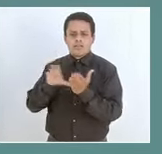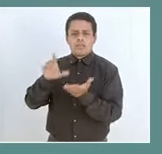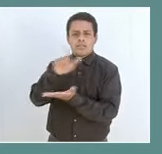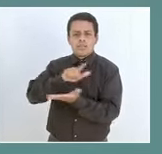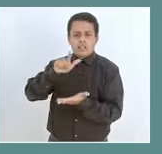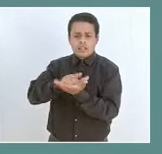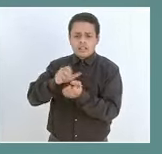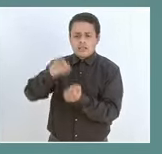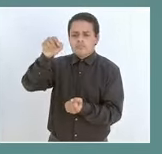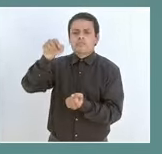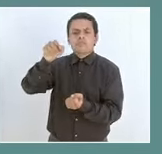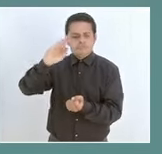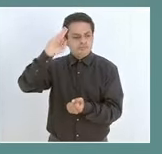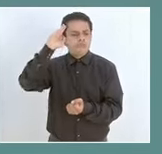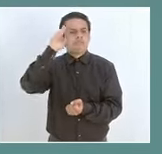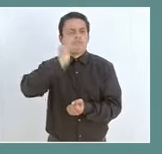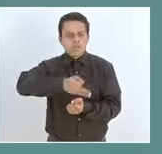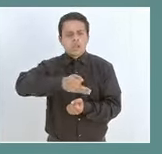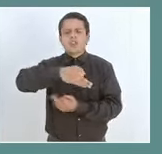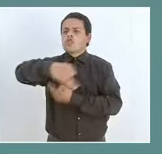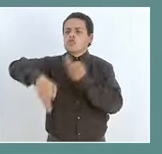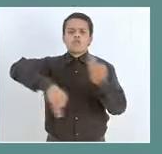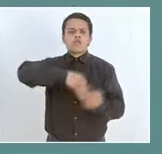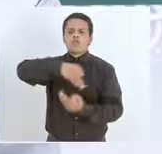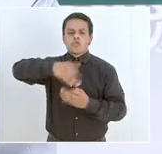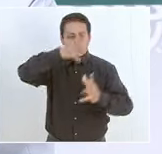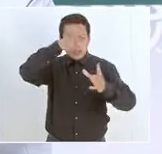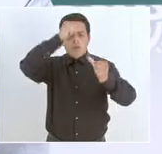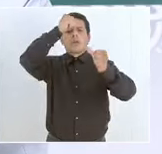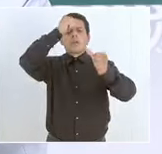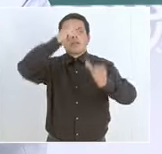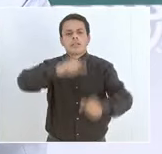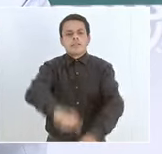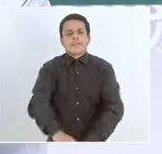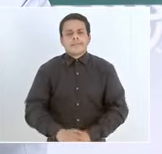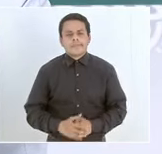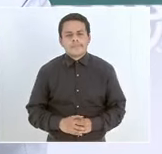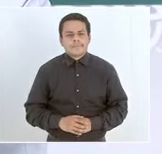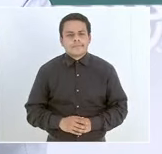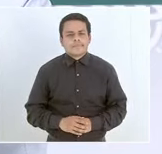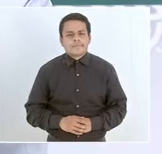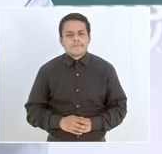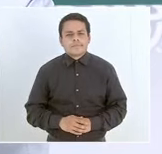fue aprobada por unanimidad.